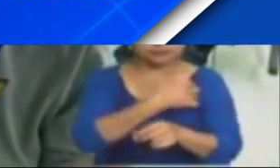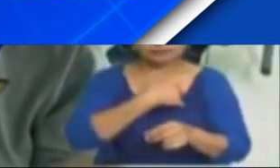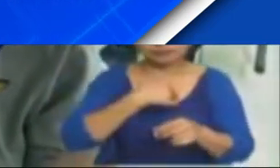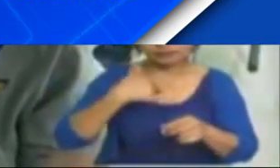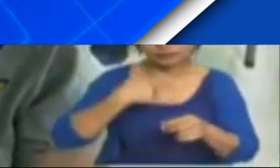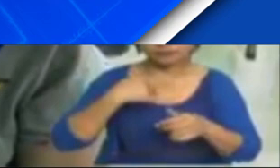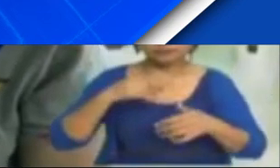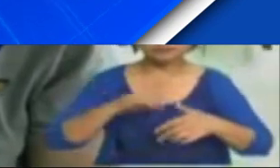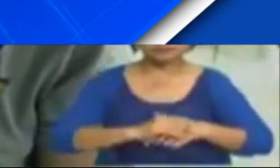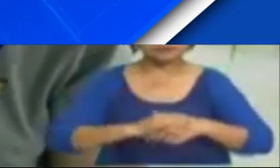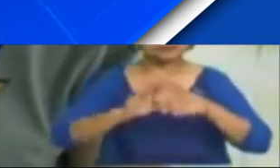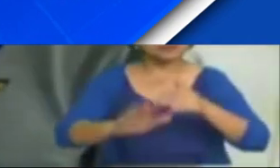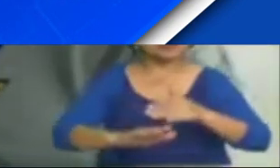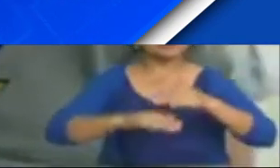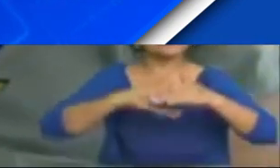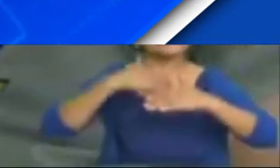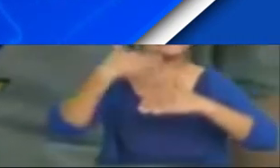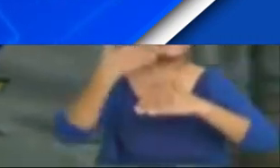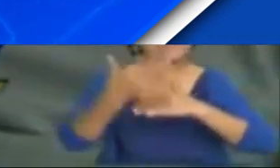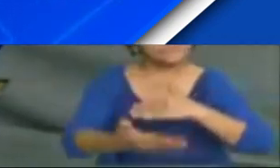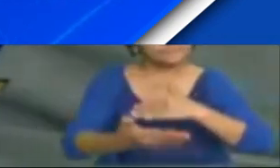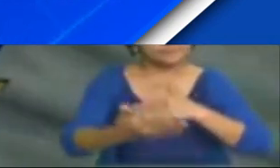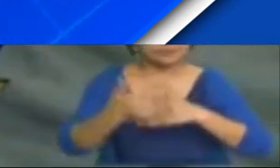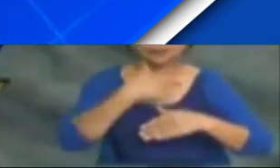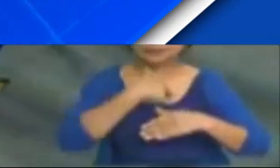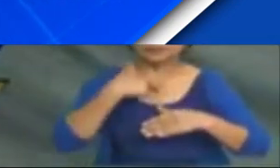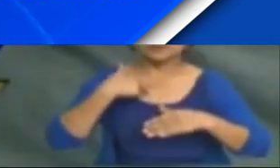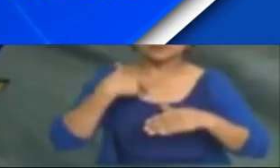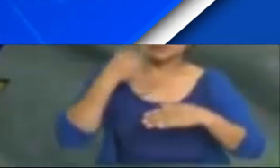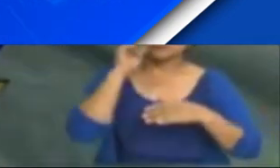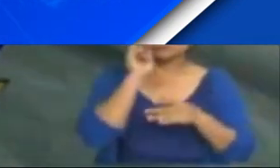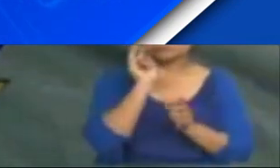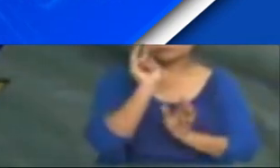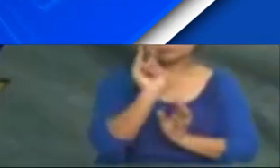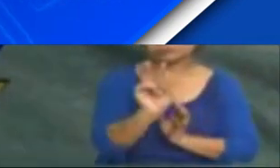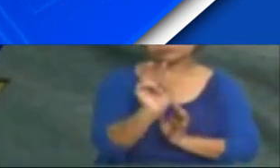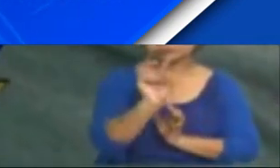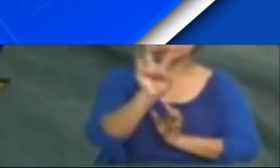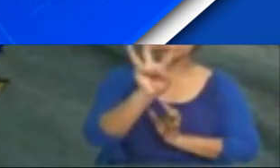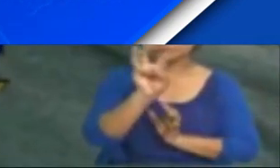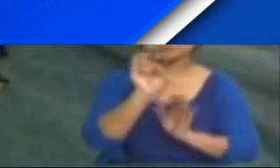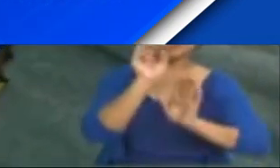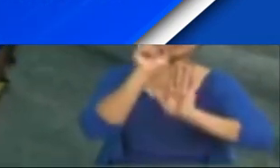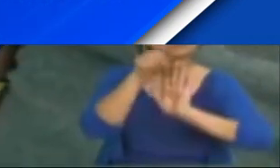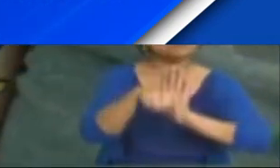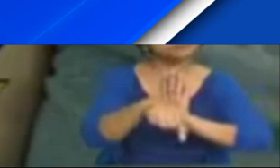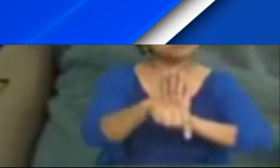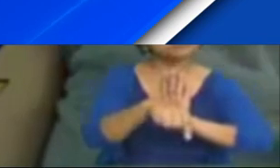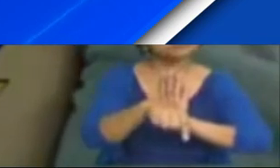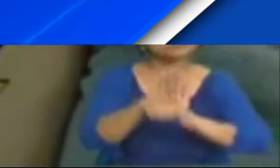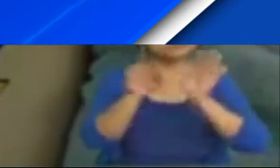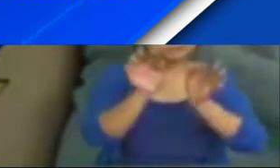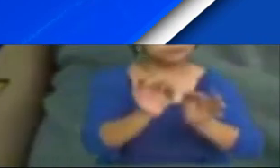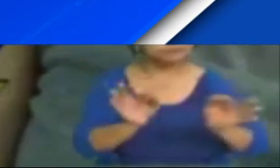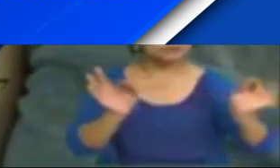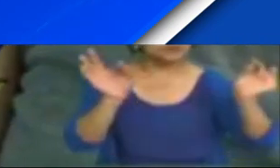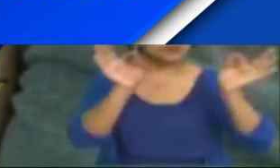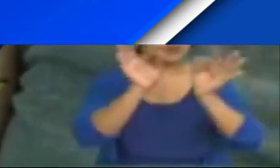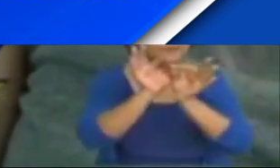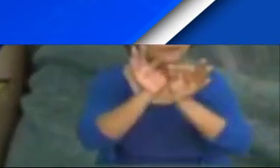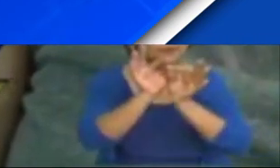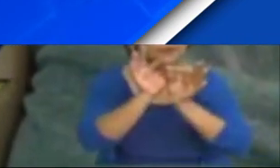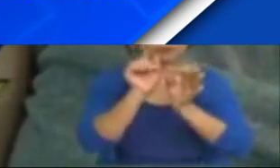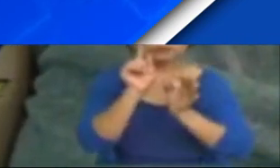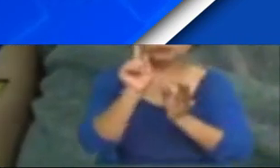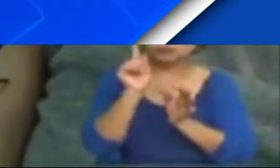La OPS ha apoyado el desarrollo de un sistema de vacunación nominal para la COVID-19 que ahora se ha expandido a vacunas de forma